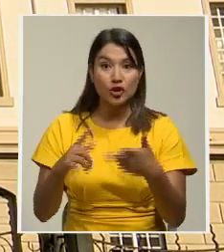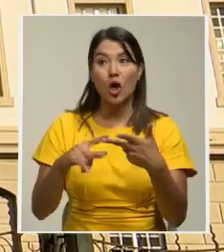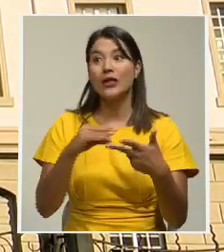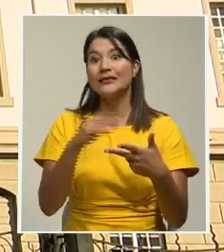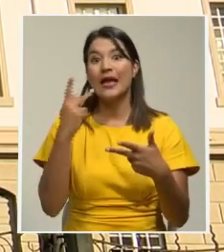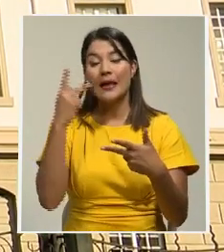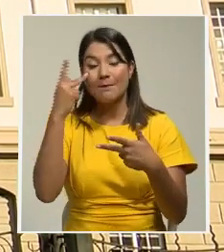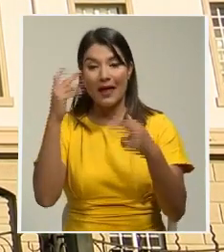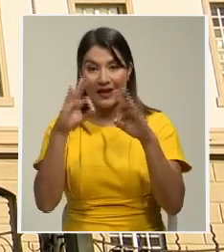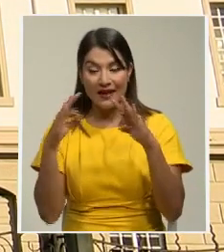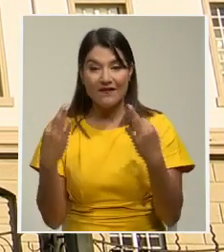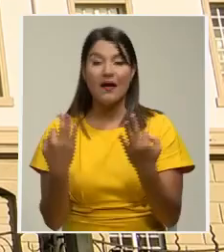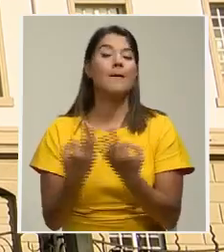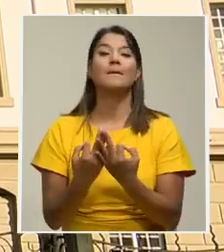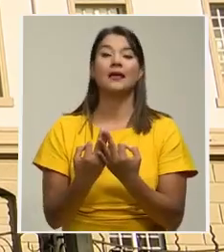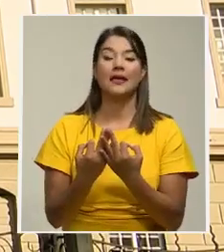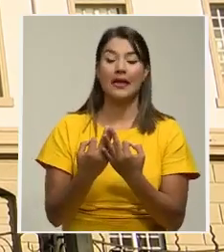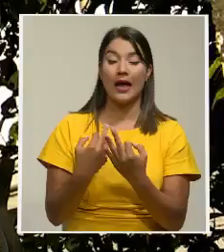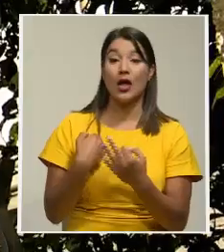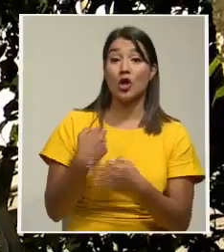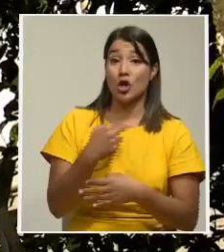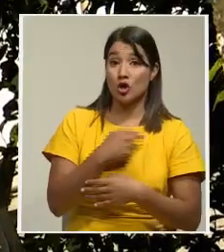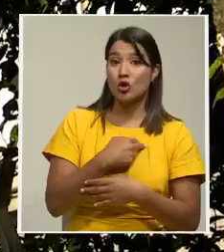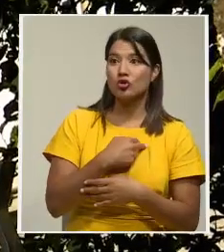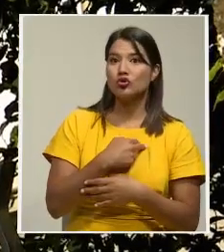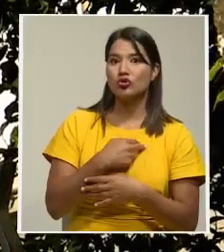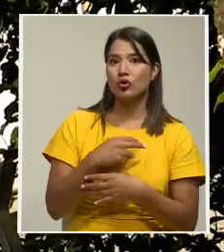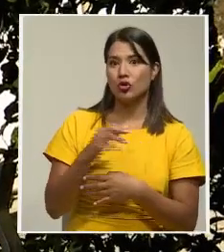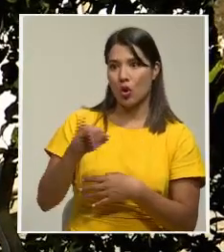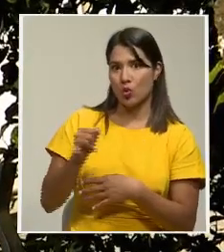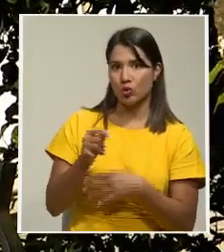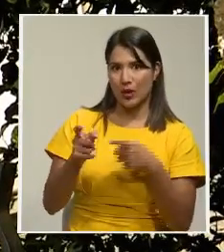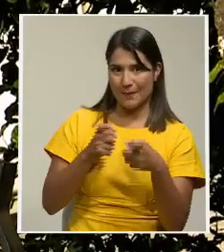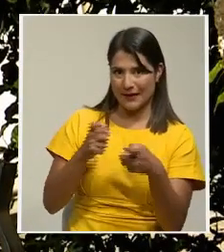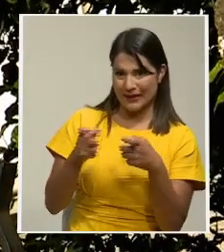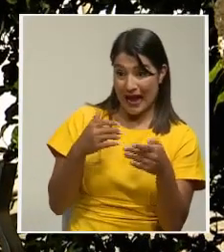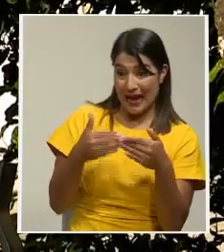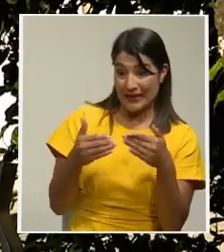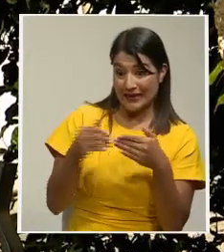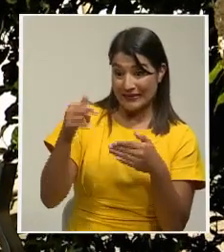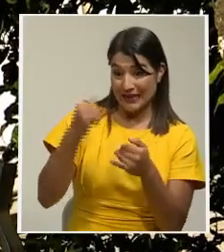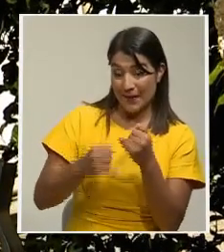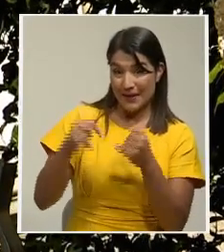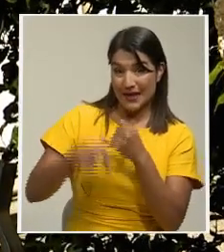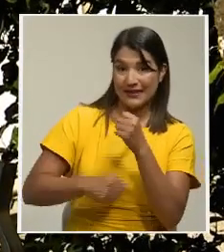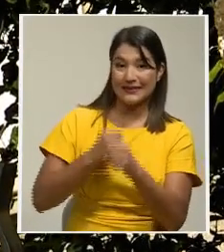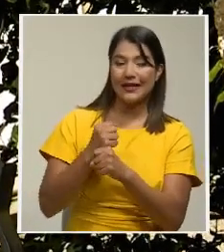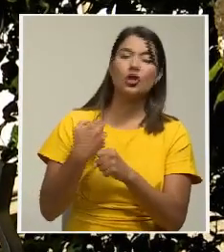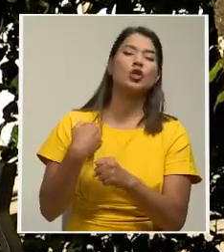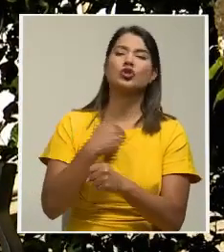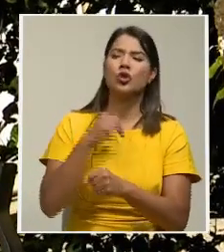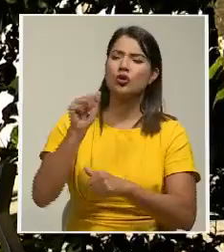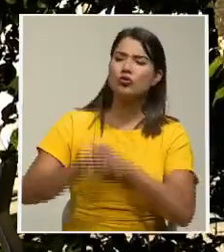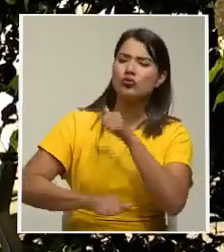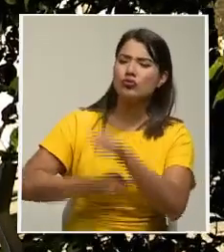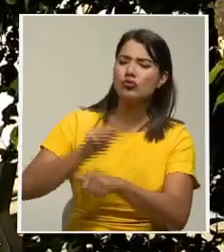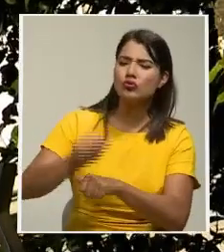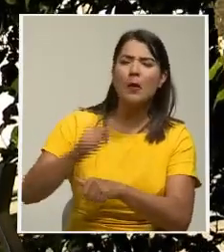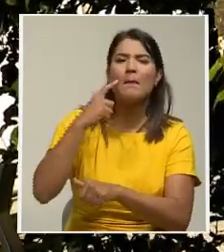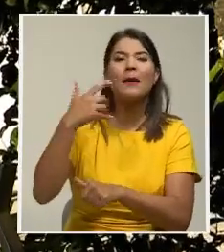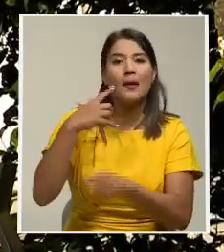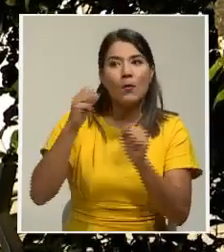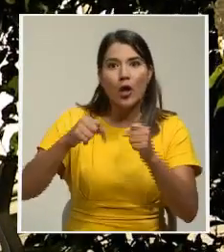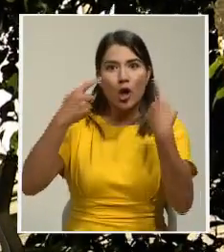haciendo en conjunto, esta Junta Administrativa, que ya está pronta a terminar este año, es ver cómo logramos para poder obtener